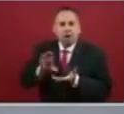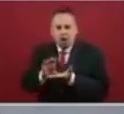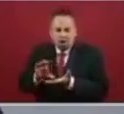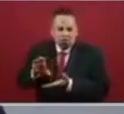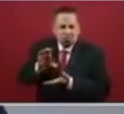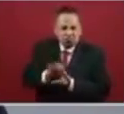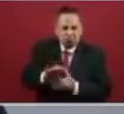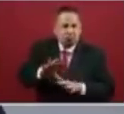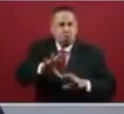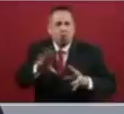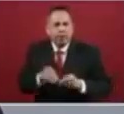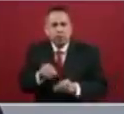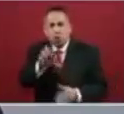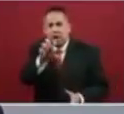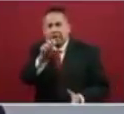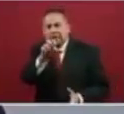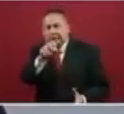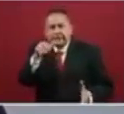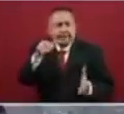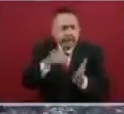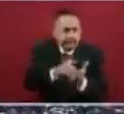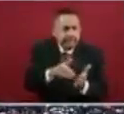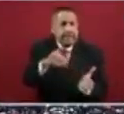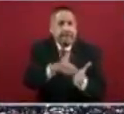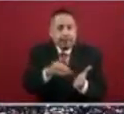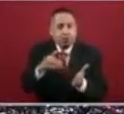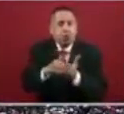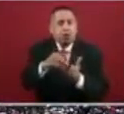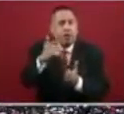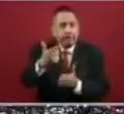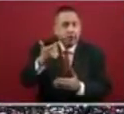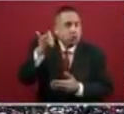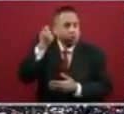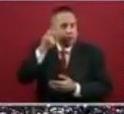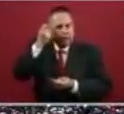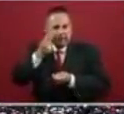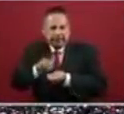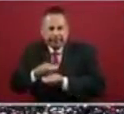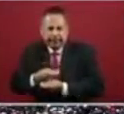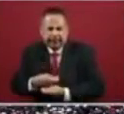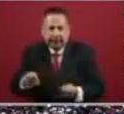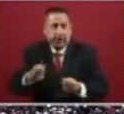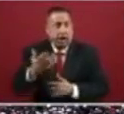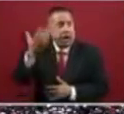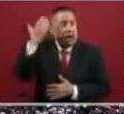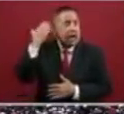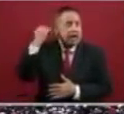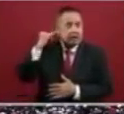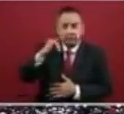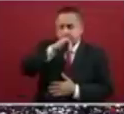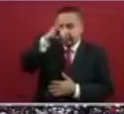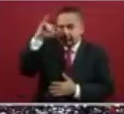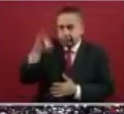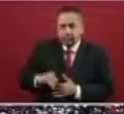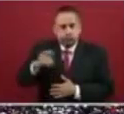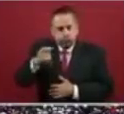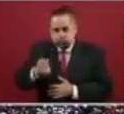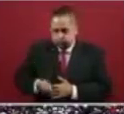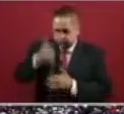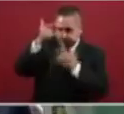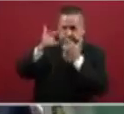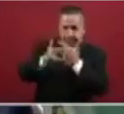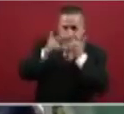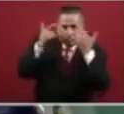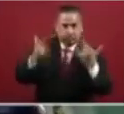de 60,000,000,000 de pesos, algo nunca visto en la historia